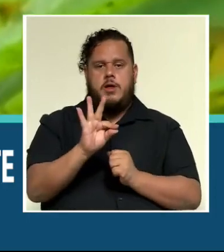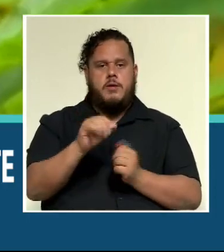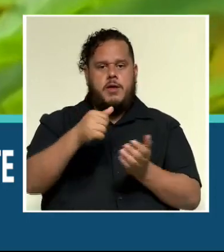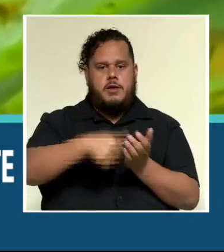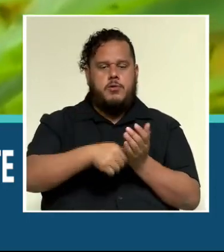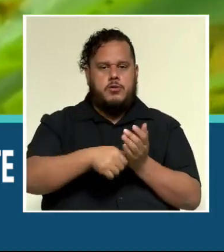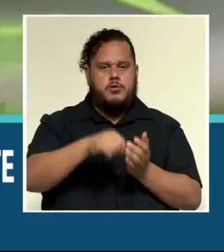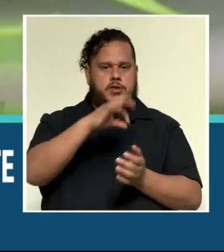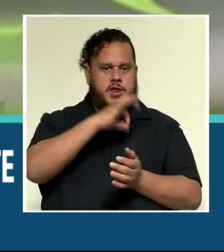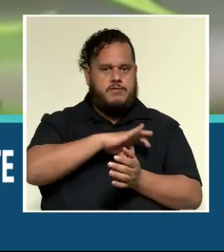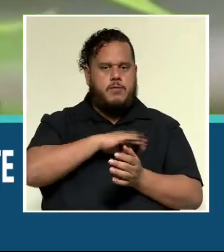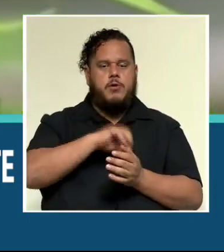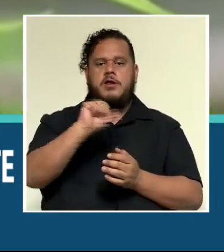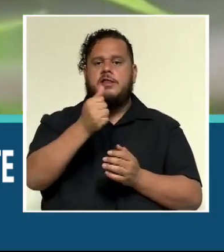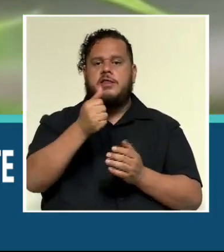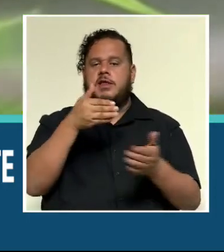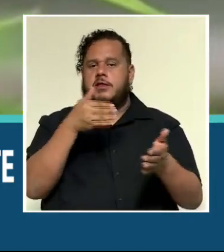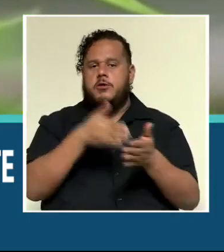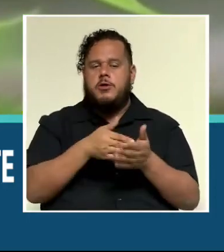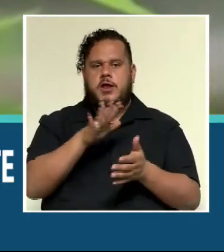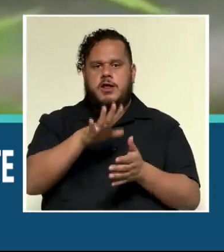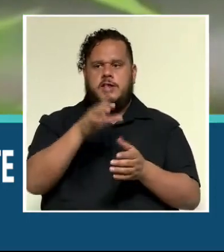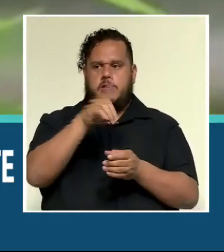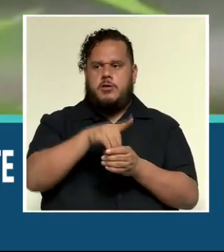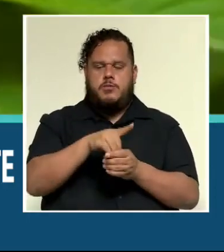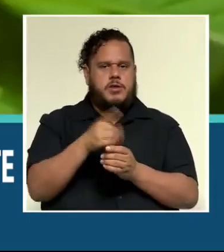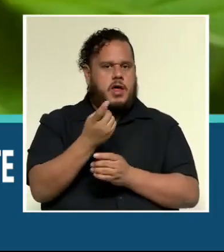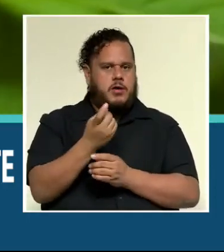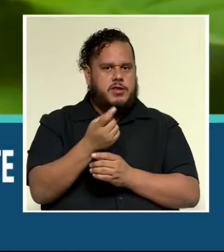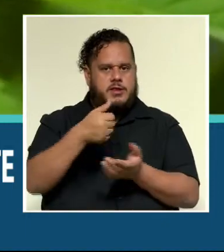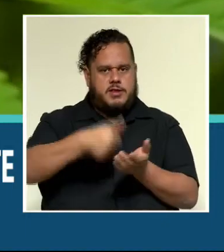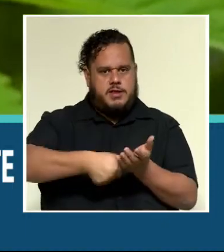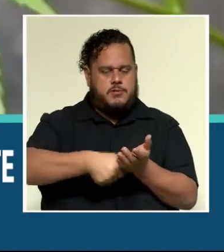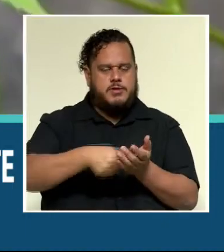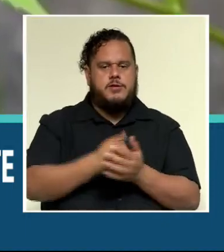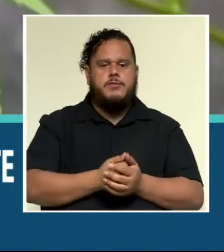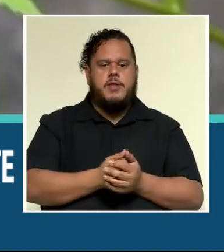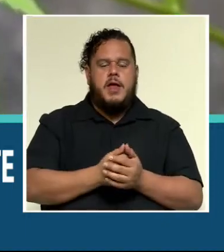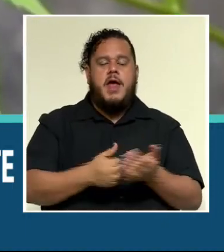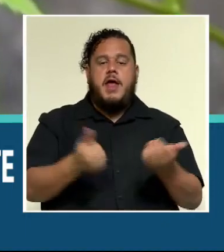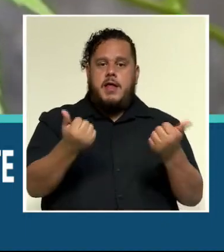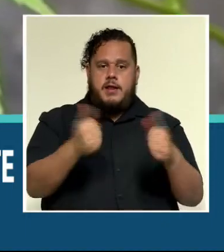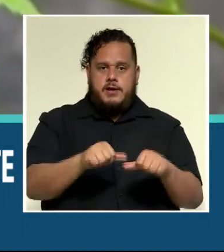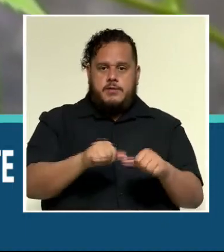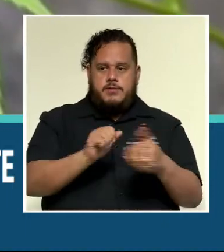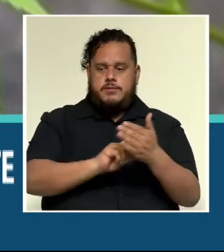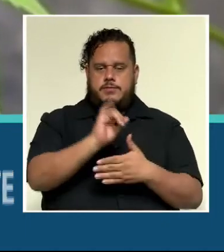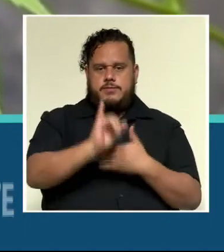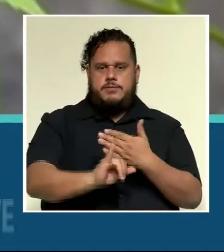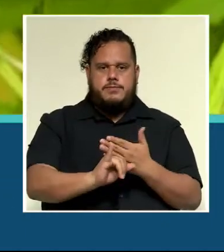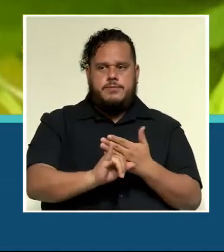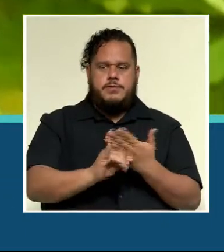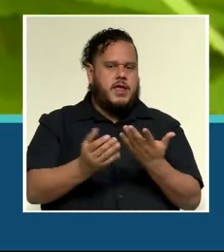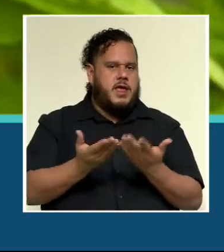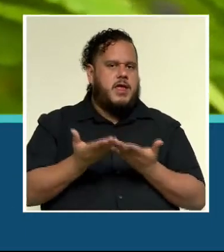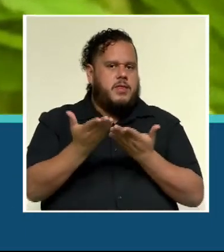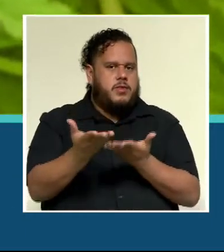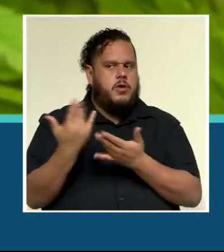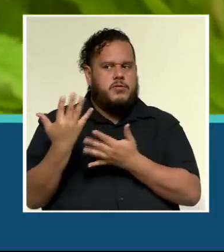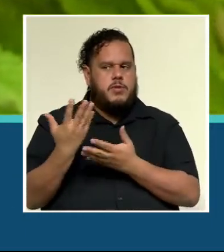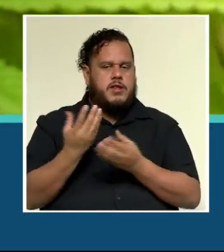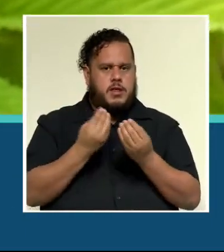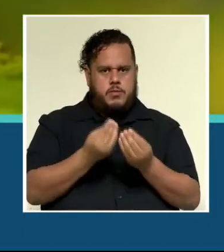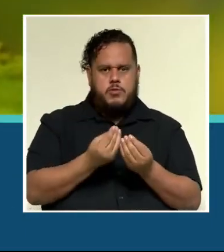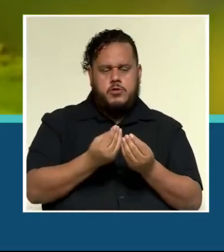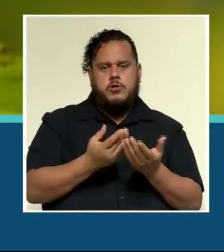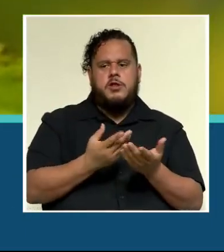10 en contra y 5 diputados ausentes de la votación. La aprobación del proyecto dio esperanza a muchos,